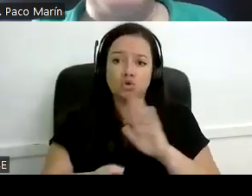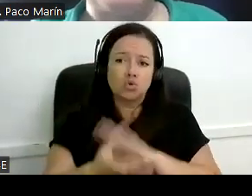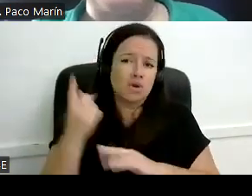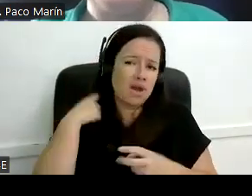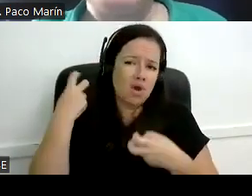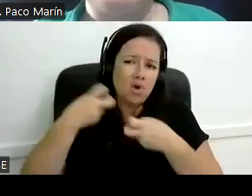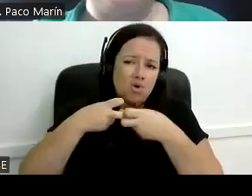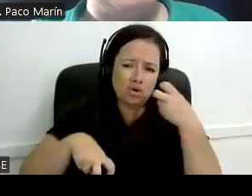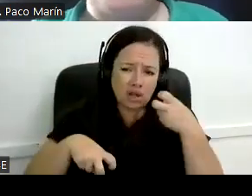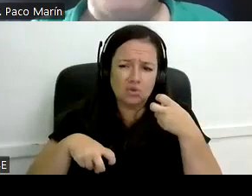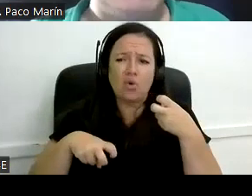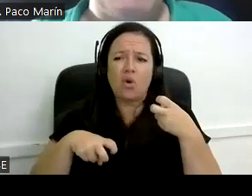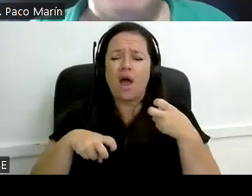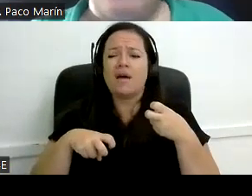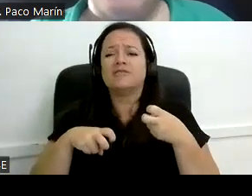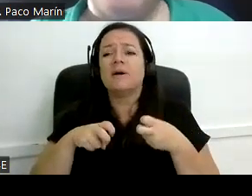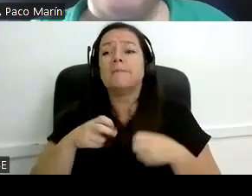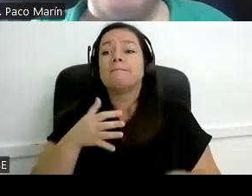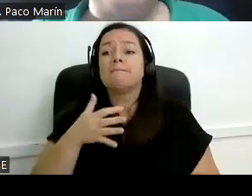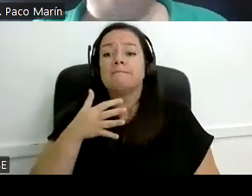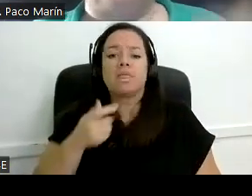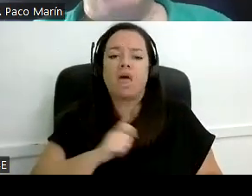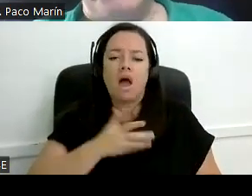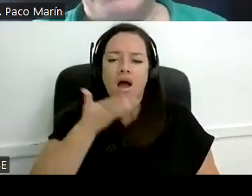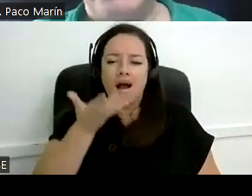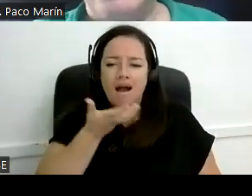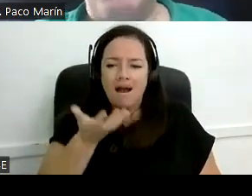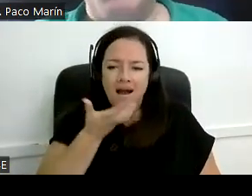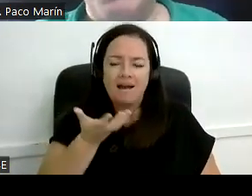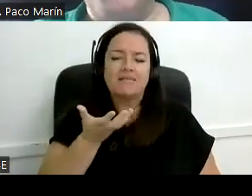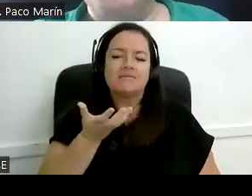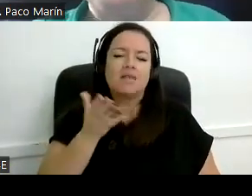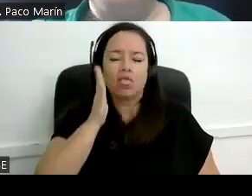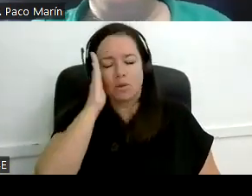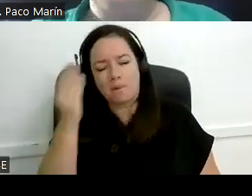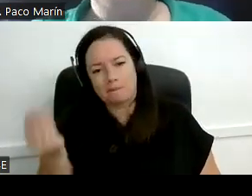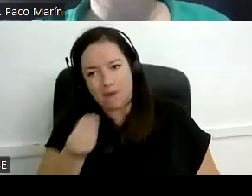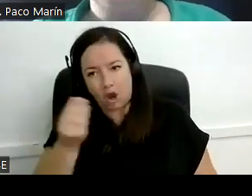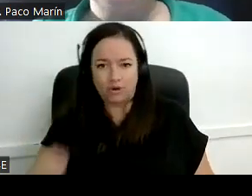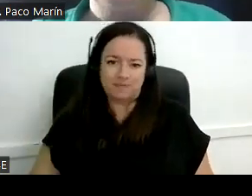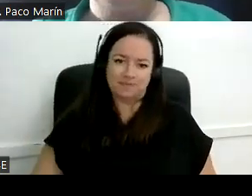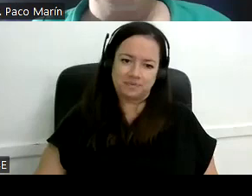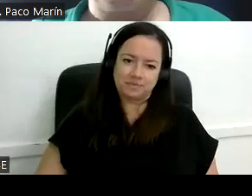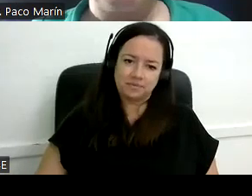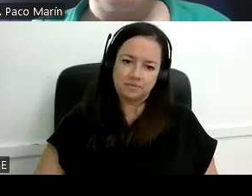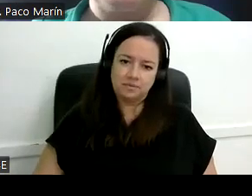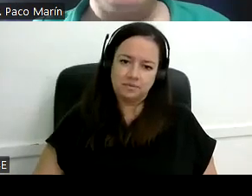como hemos comentado, y conseguiremos fundamentalmente un efecto calor que nos ayude a dormir mejor.